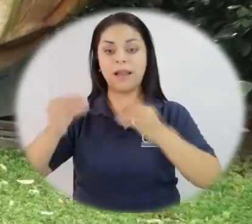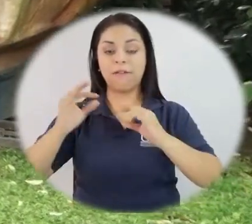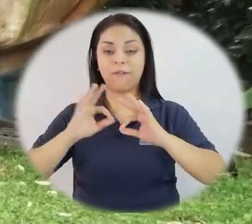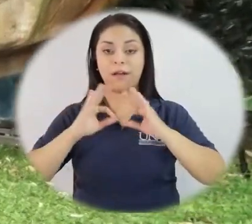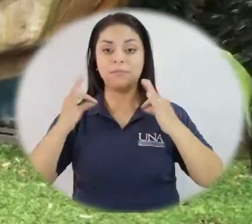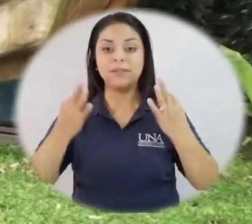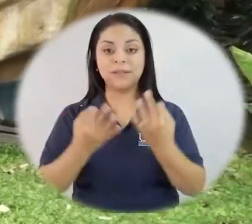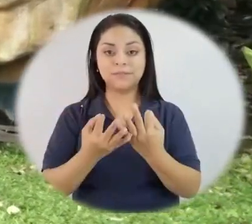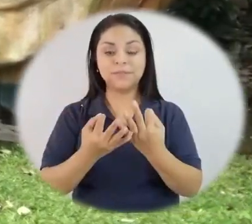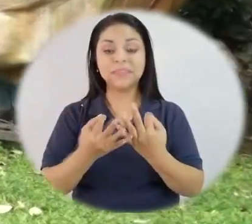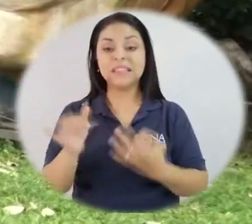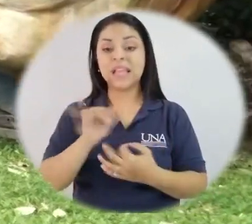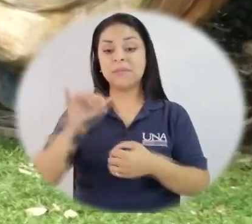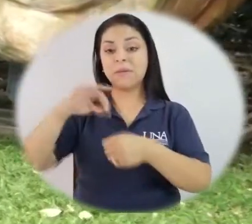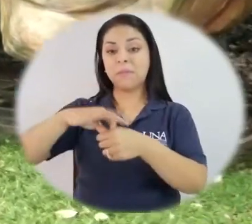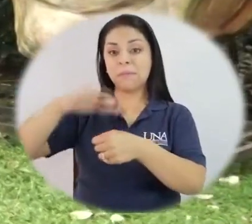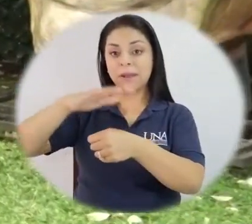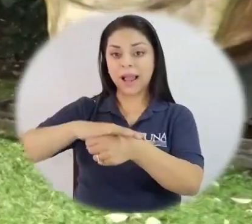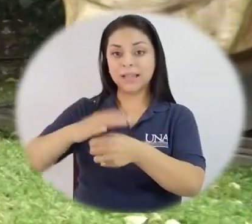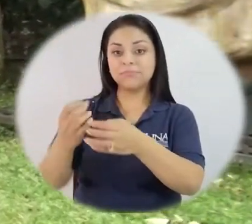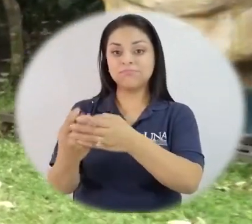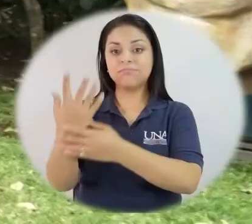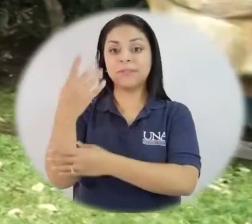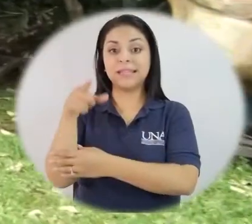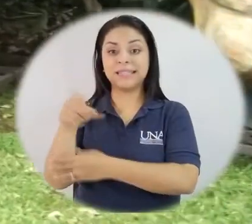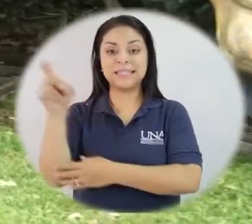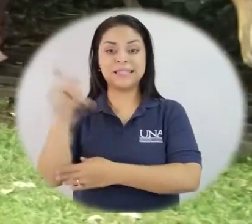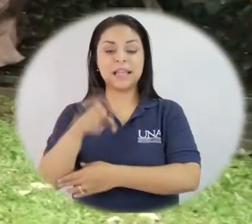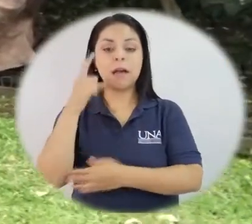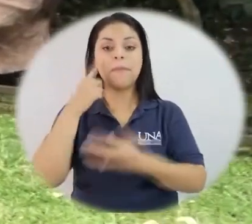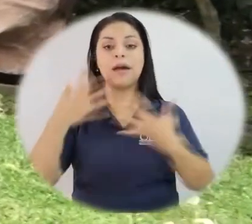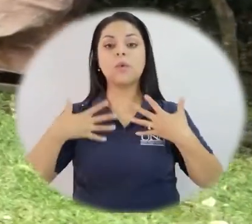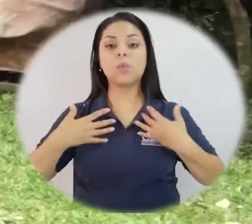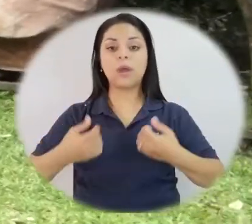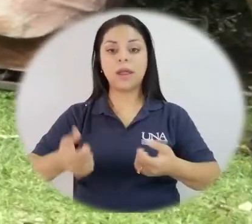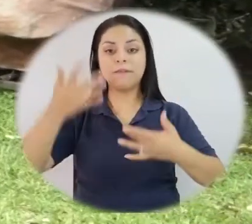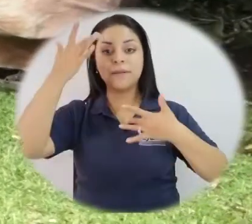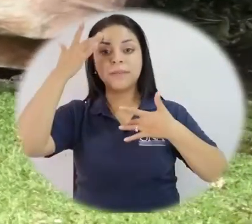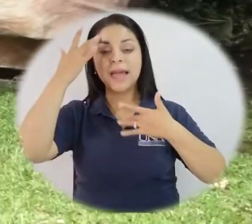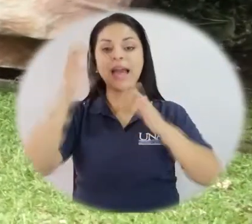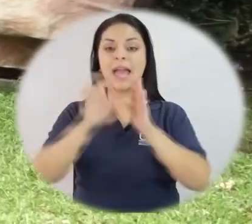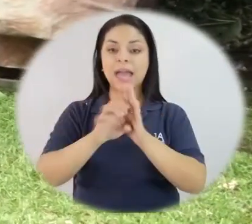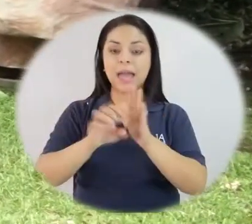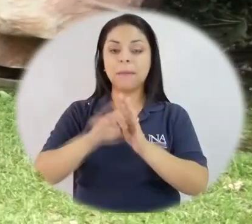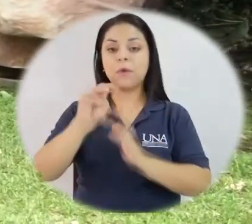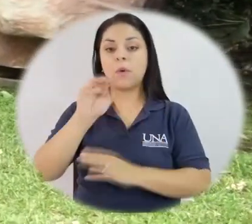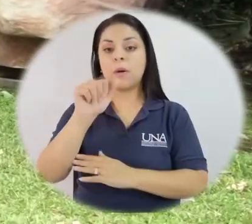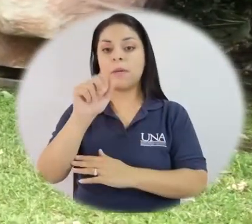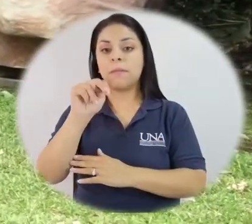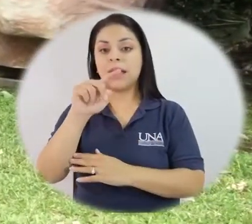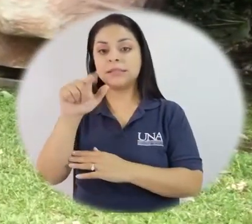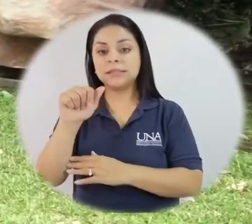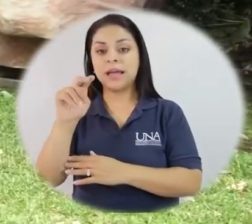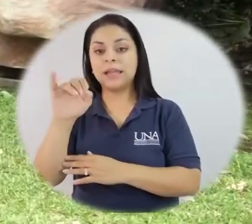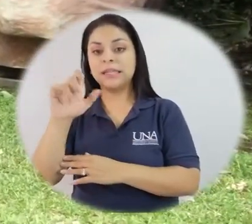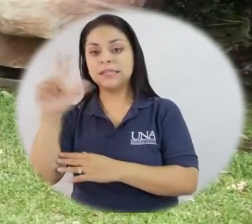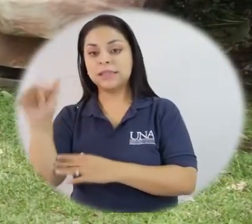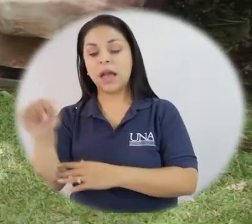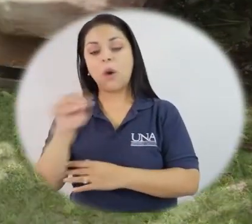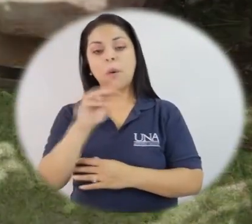familia, incluso aquellas plantas que se necesitaban para curar enfermedades como la manzanilla o la